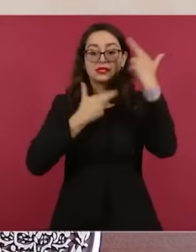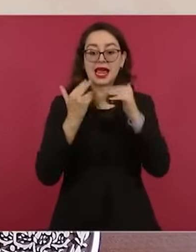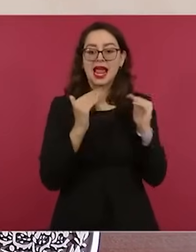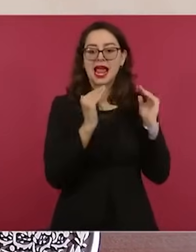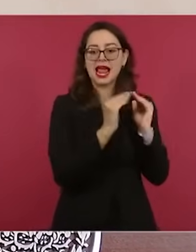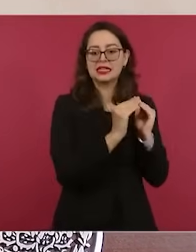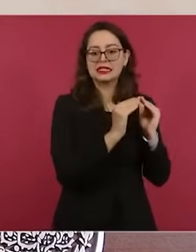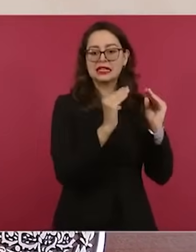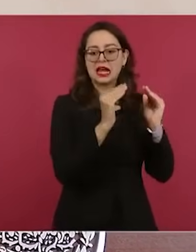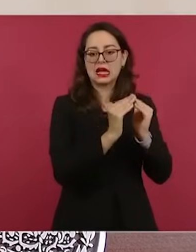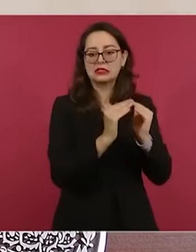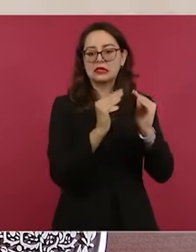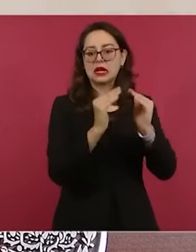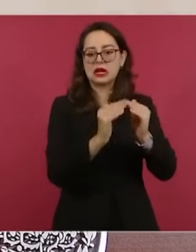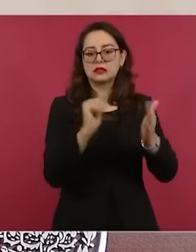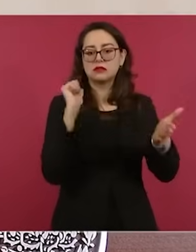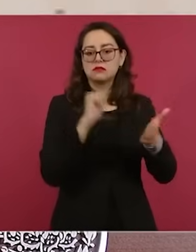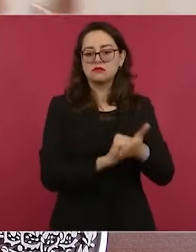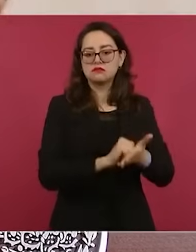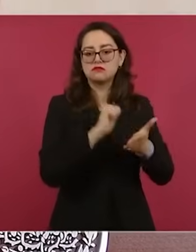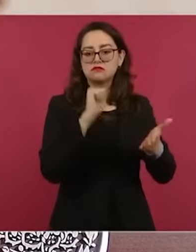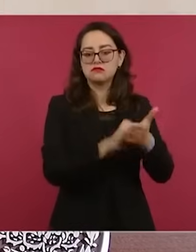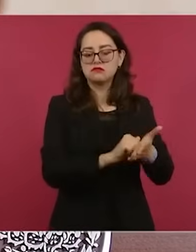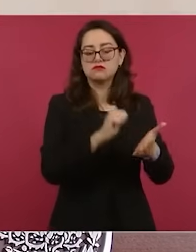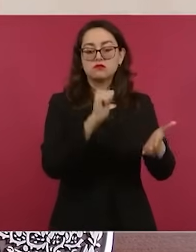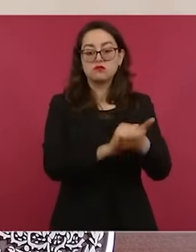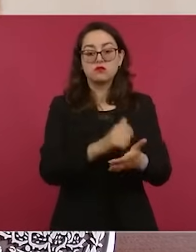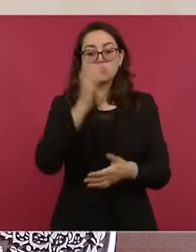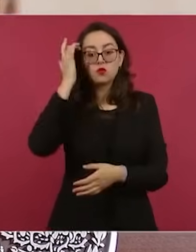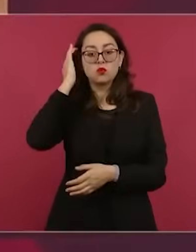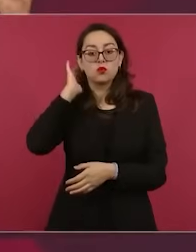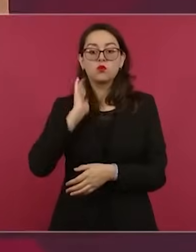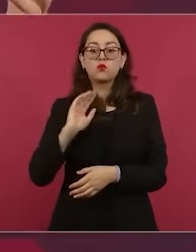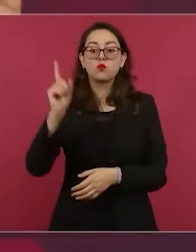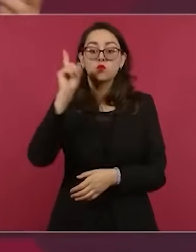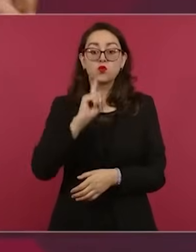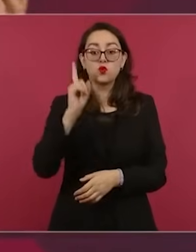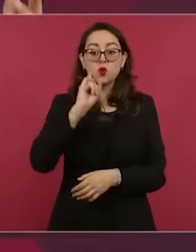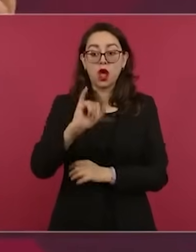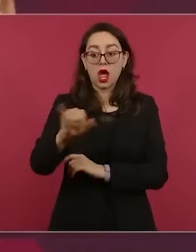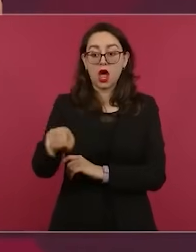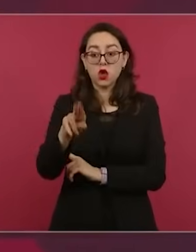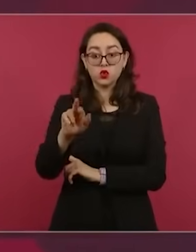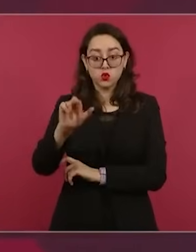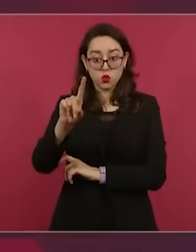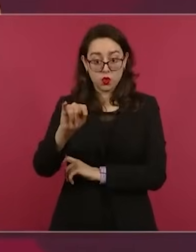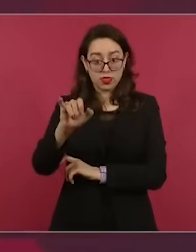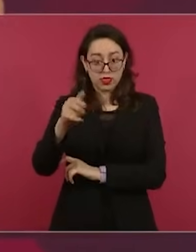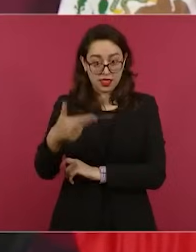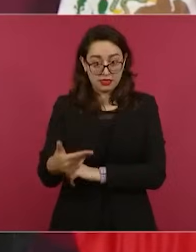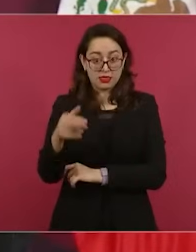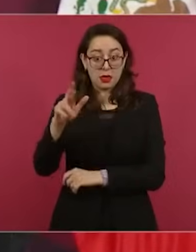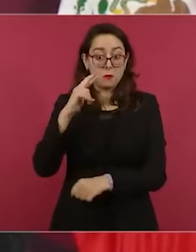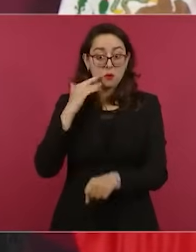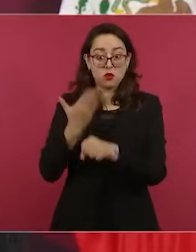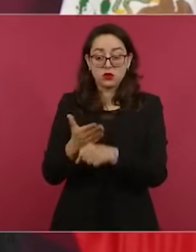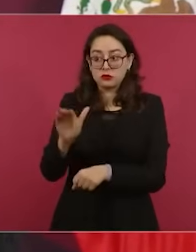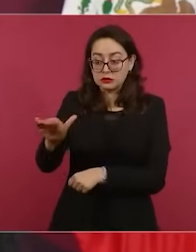bienestar, Judith, contenta, dice, ya encontramos a más